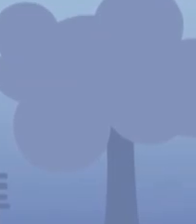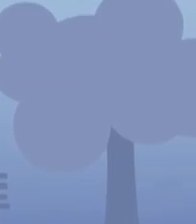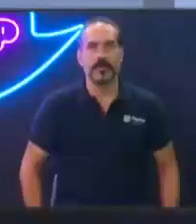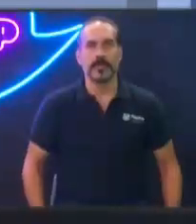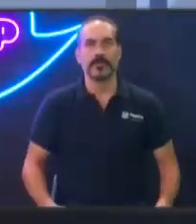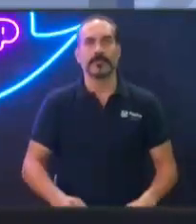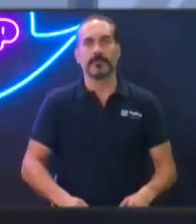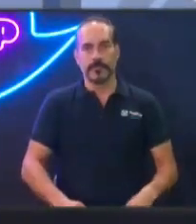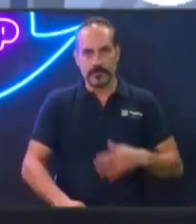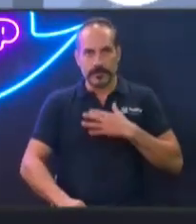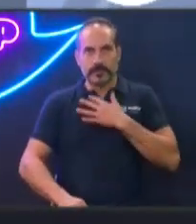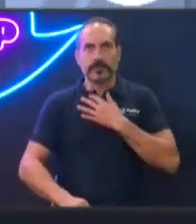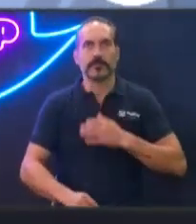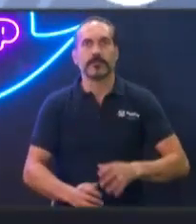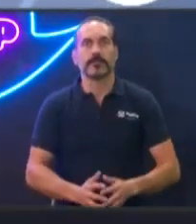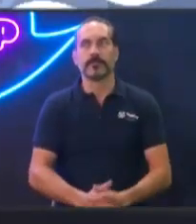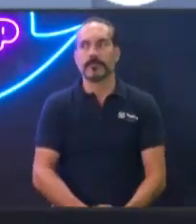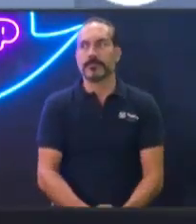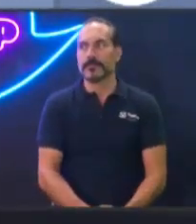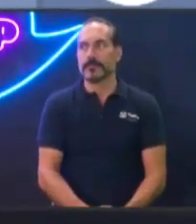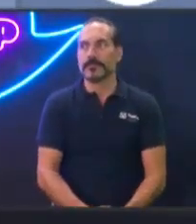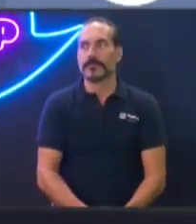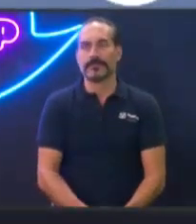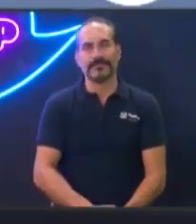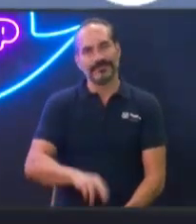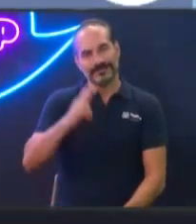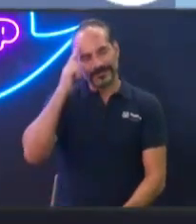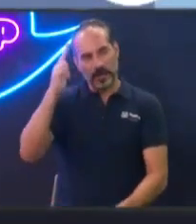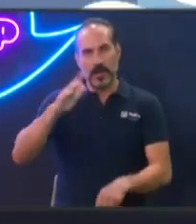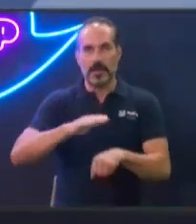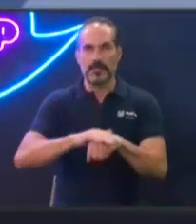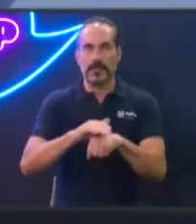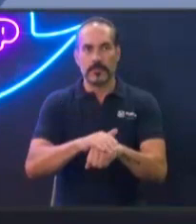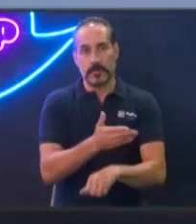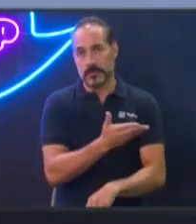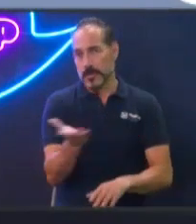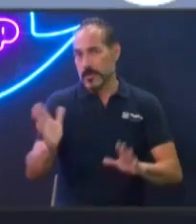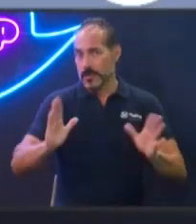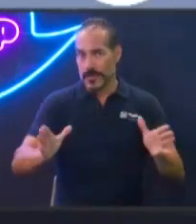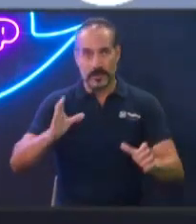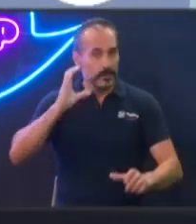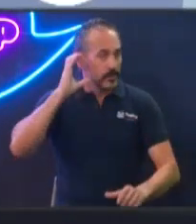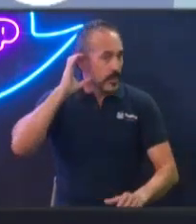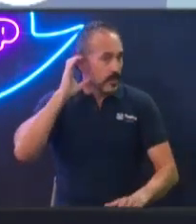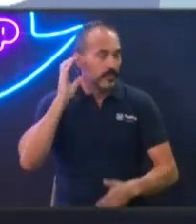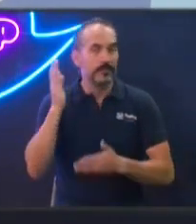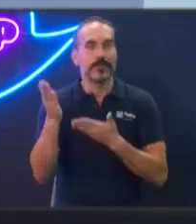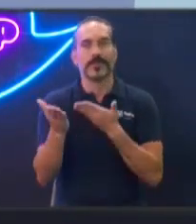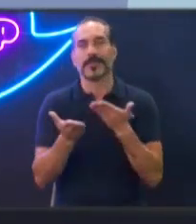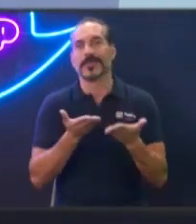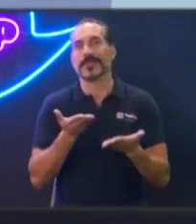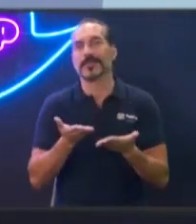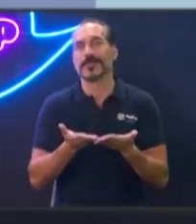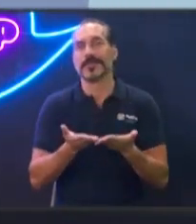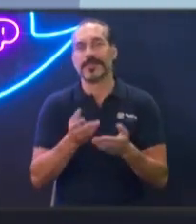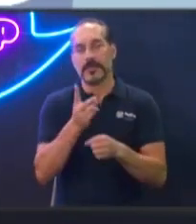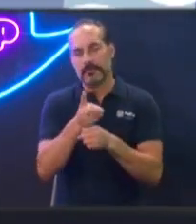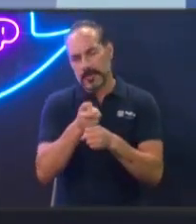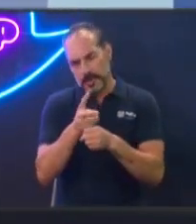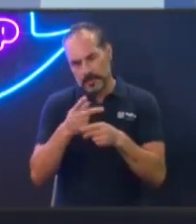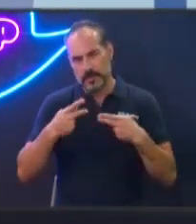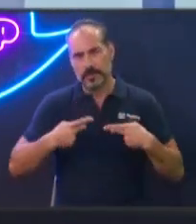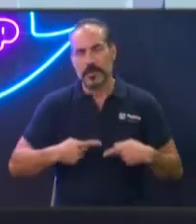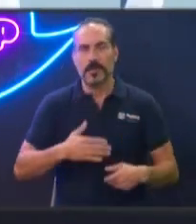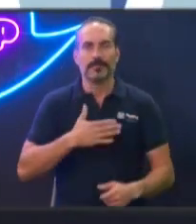Morales Qué tal amigos como ustedes escucharon las presentaciones de nuestros invitados y pues me da muchísimo